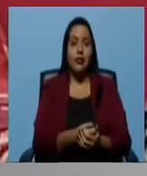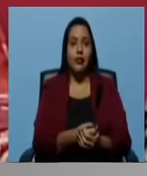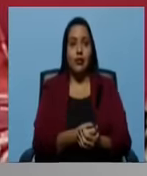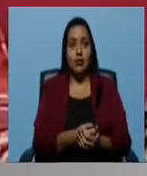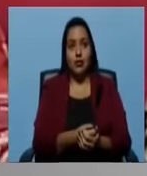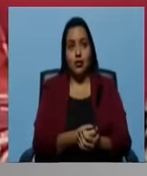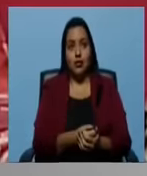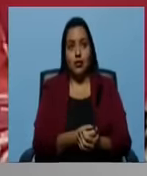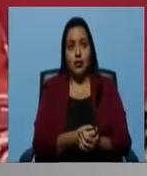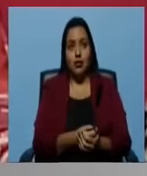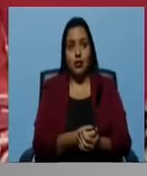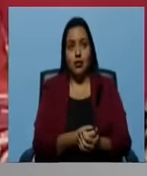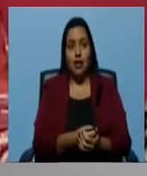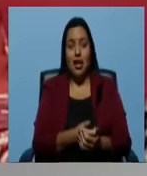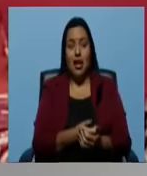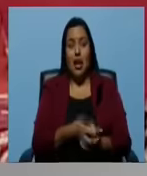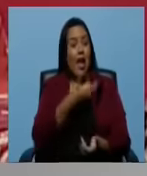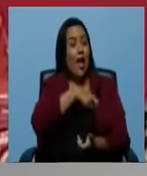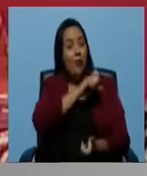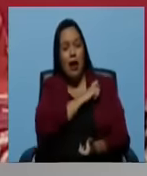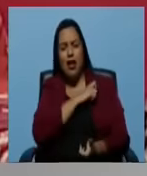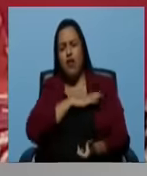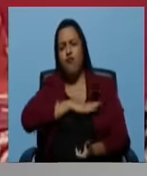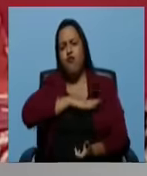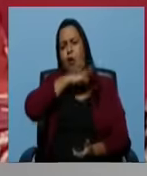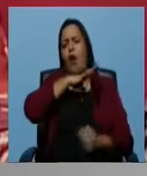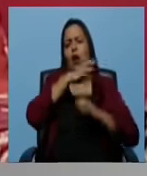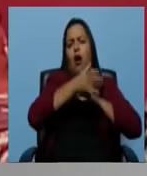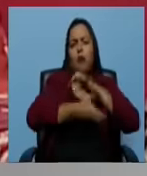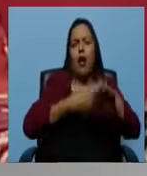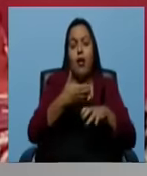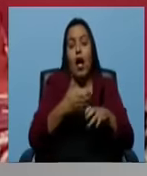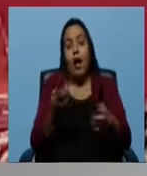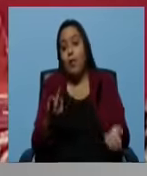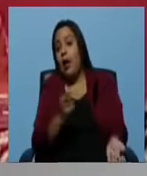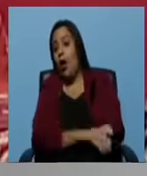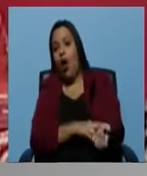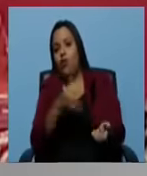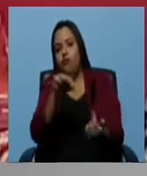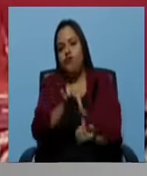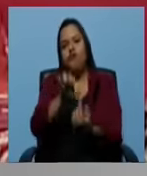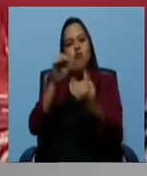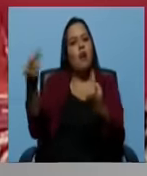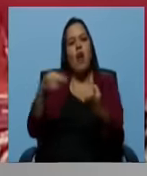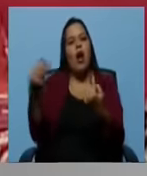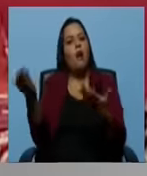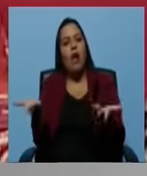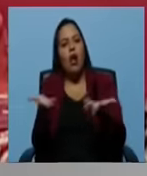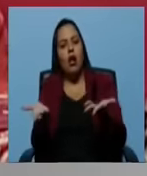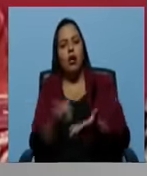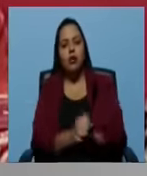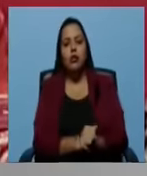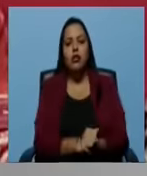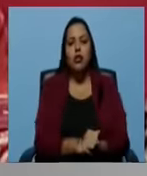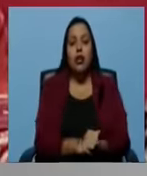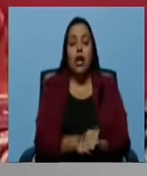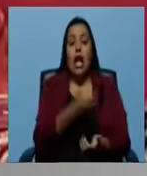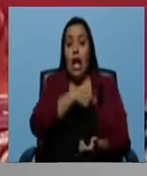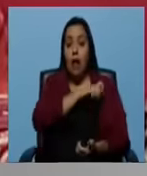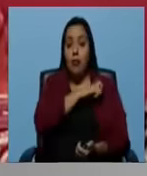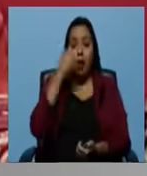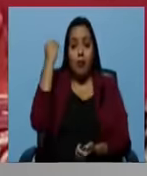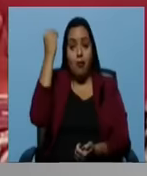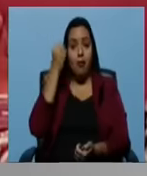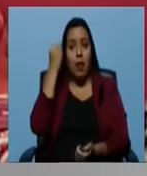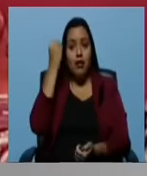o el problema principal, España tiene muchos problemas, pero creo que el principal problema que tiene España es que ellos se creen